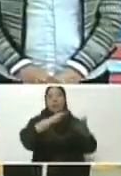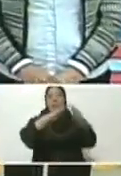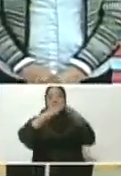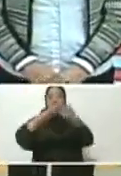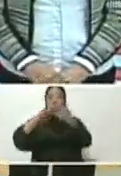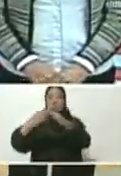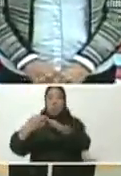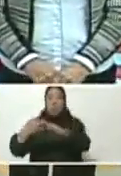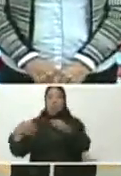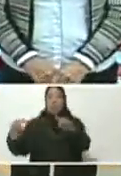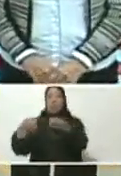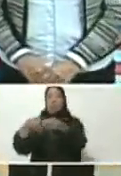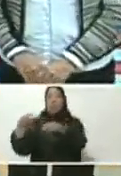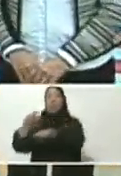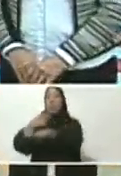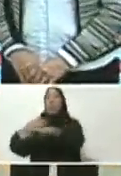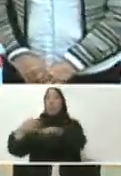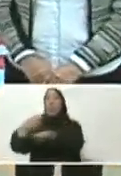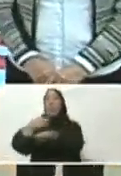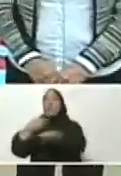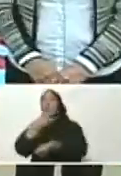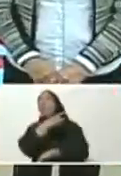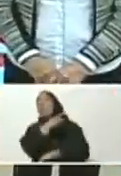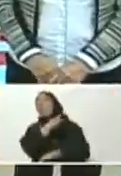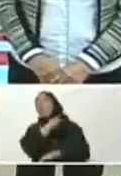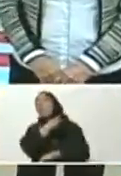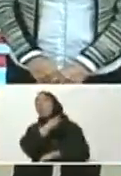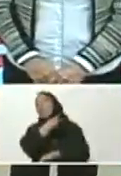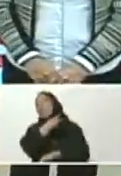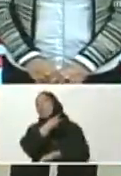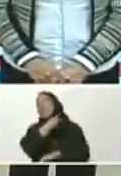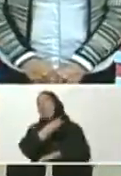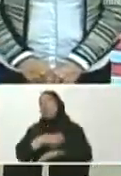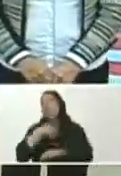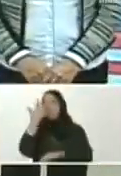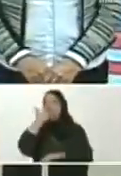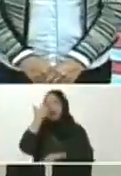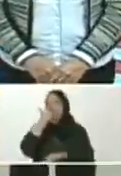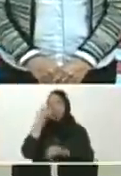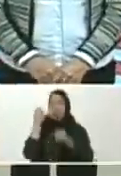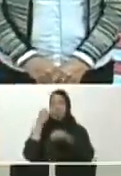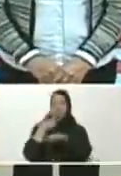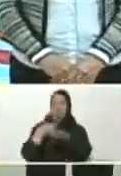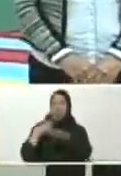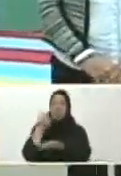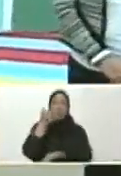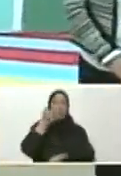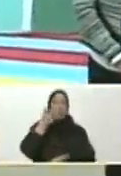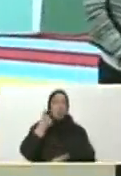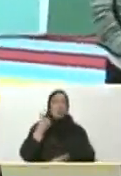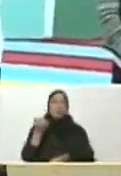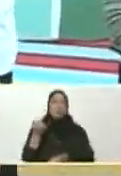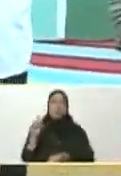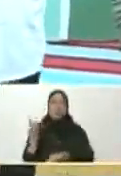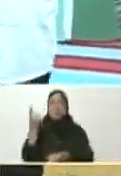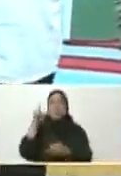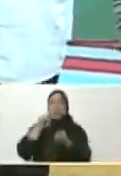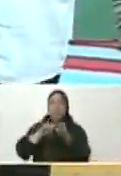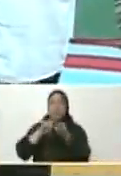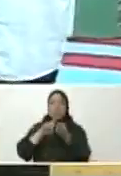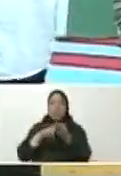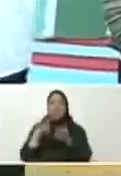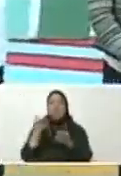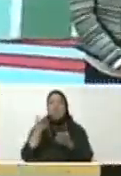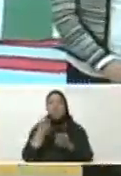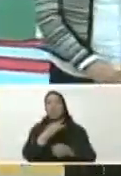gobernador Rafael de la Cava, Bambino. ¿Cómo está la Cava? Mi saludo con la primera combatiente del estado Carabobo,